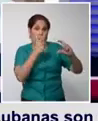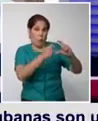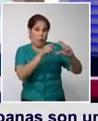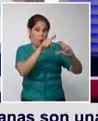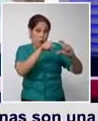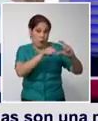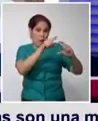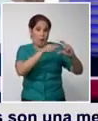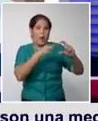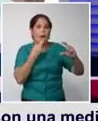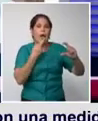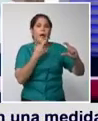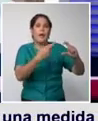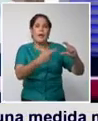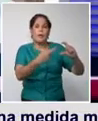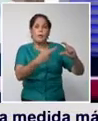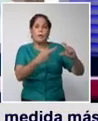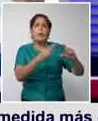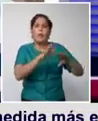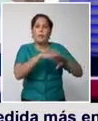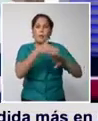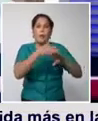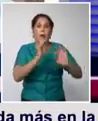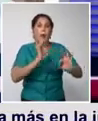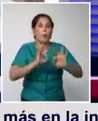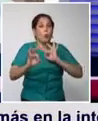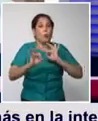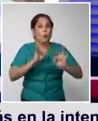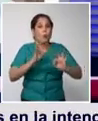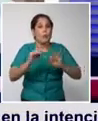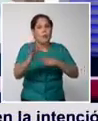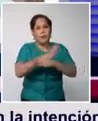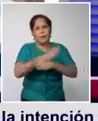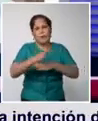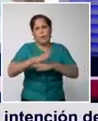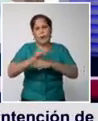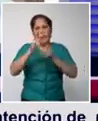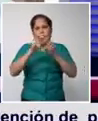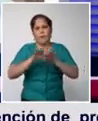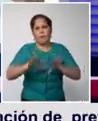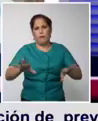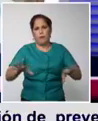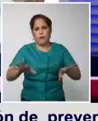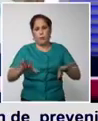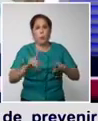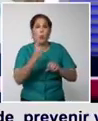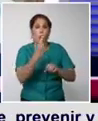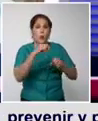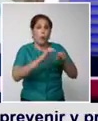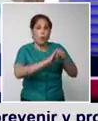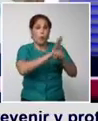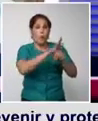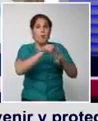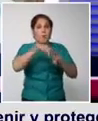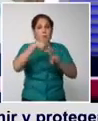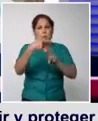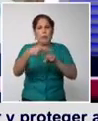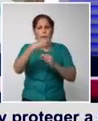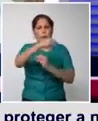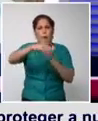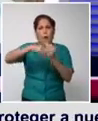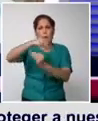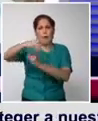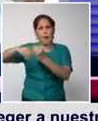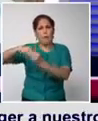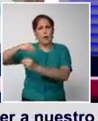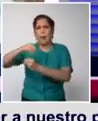una respuesta cross-protectora contra diferentes virus, ya que la respuesta celular se dirige a regiones del virus